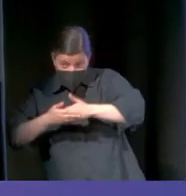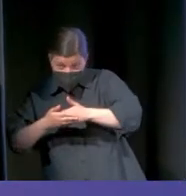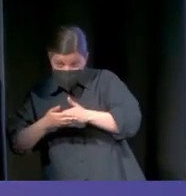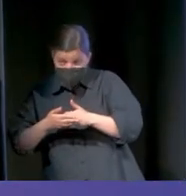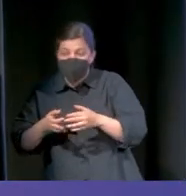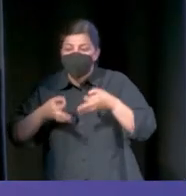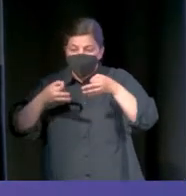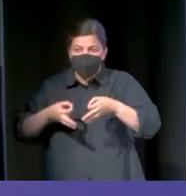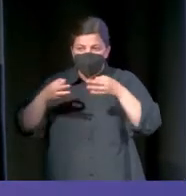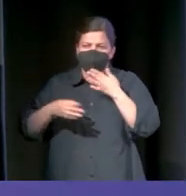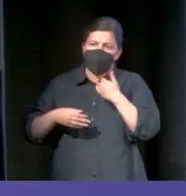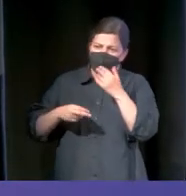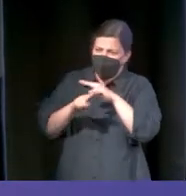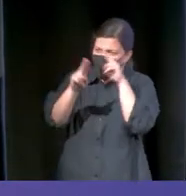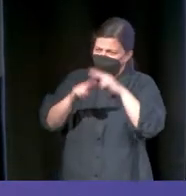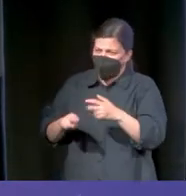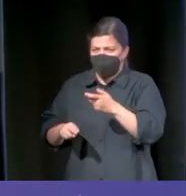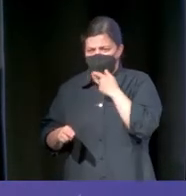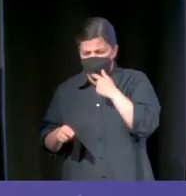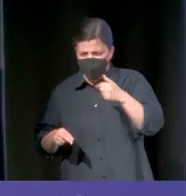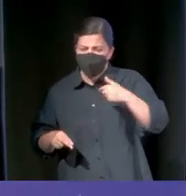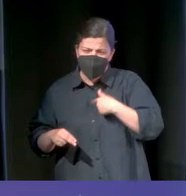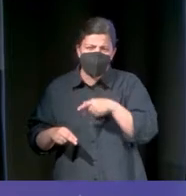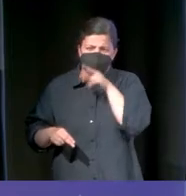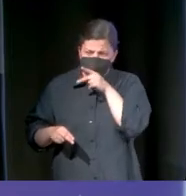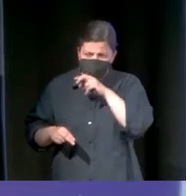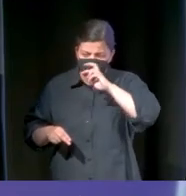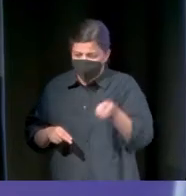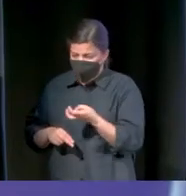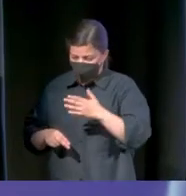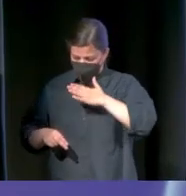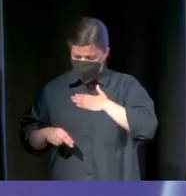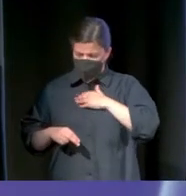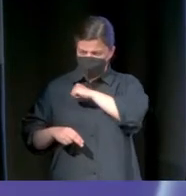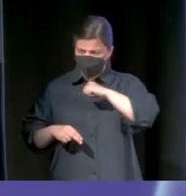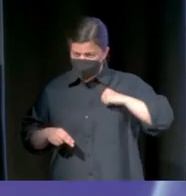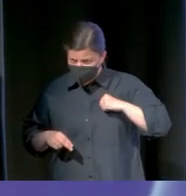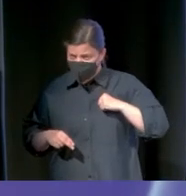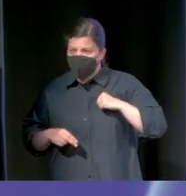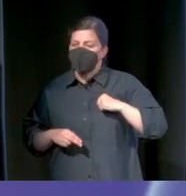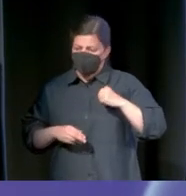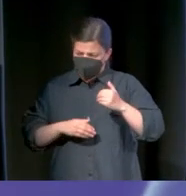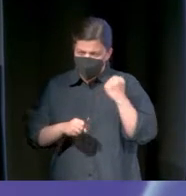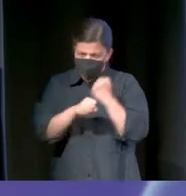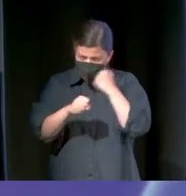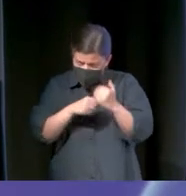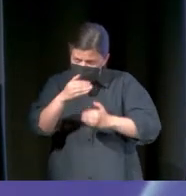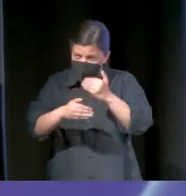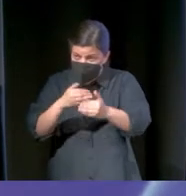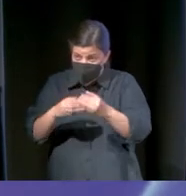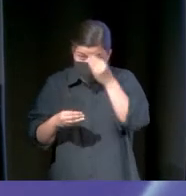siempre un rollo internacional en inglés y políglota me and my self work in progress por si había gente que pensaba que lo había terminado